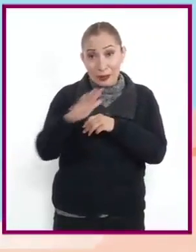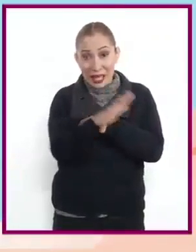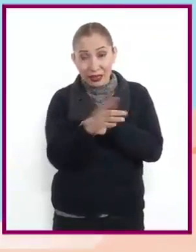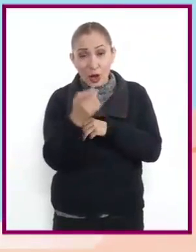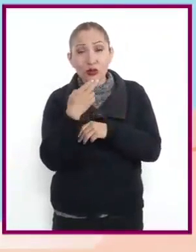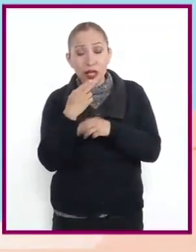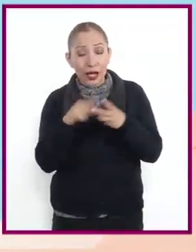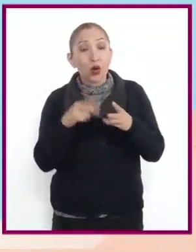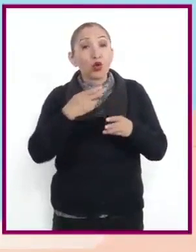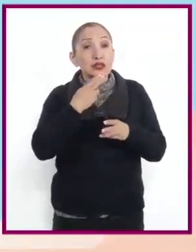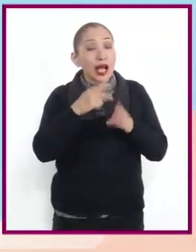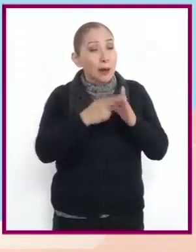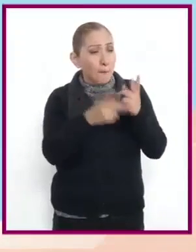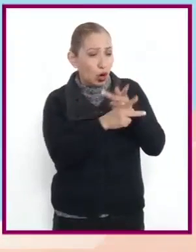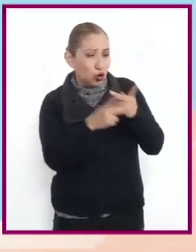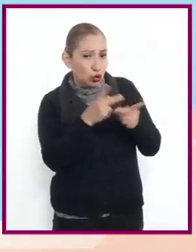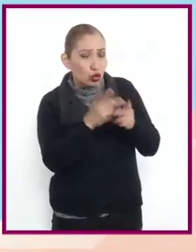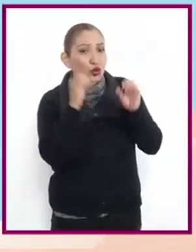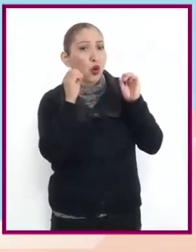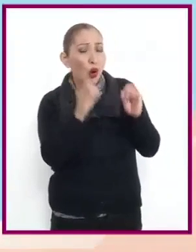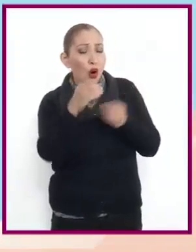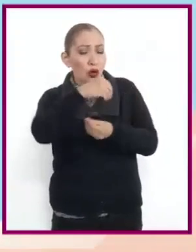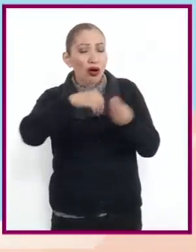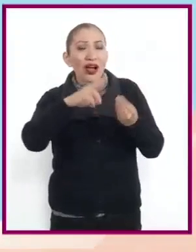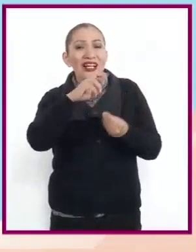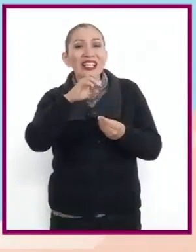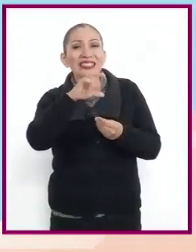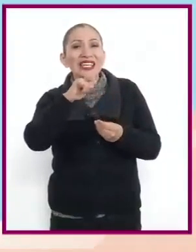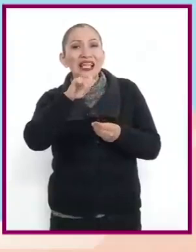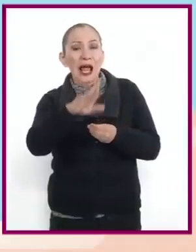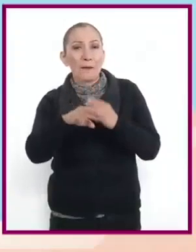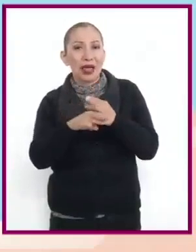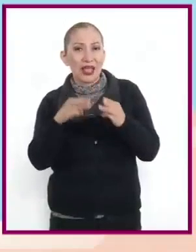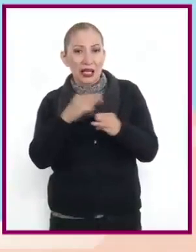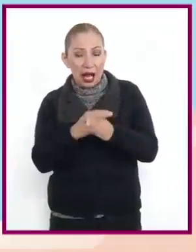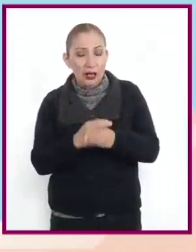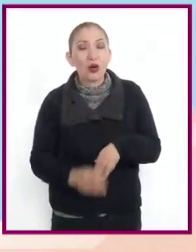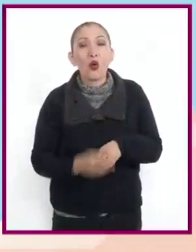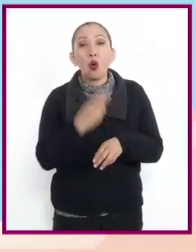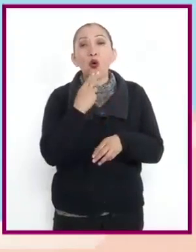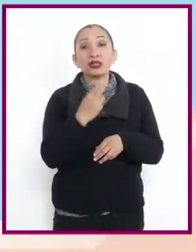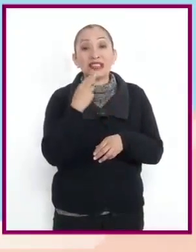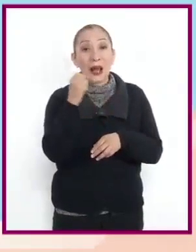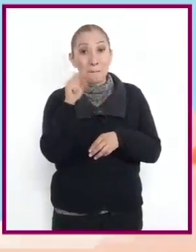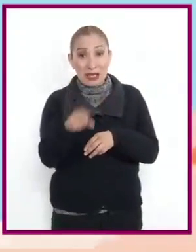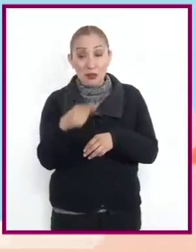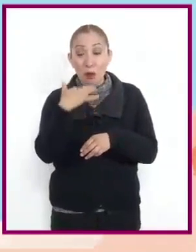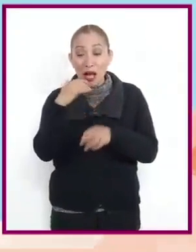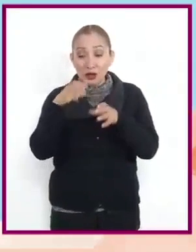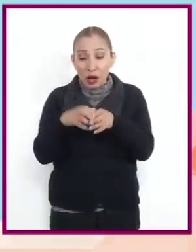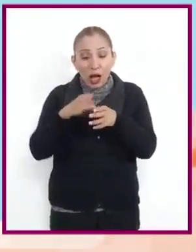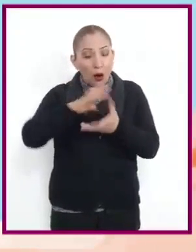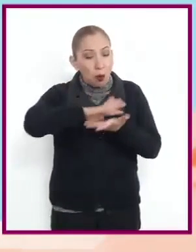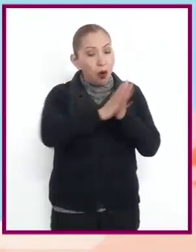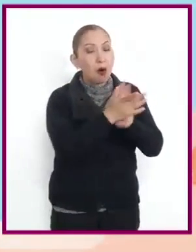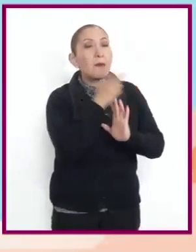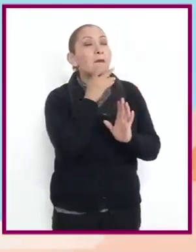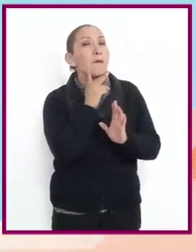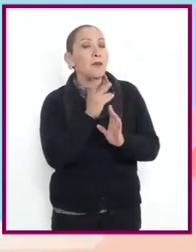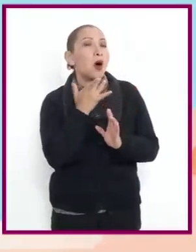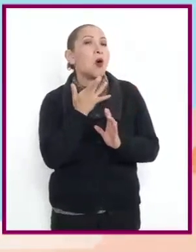1. Priorizar la gestión de desechos. Primero, reducir su producción. Después,